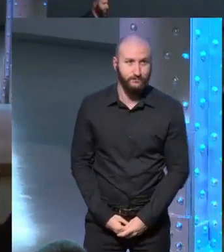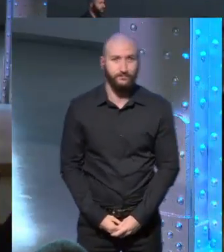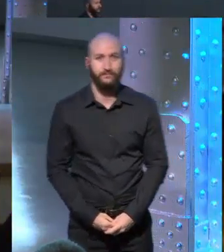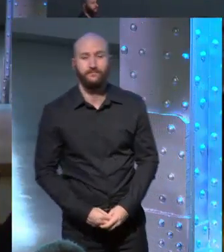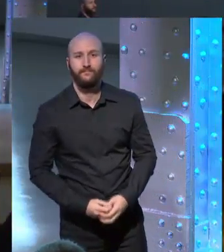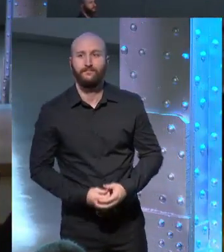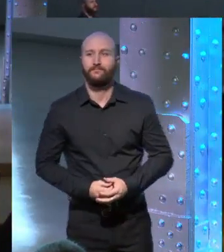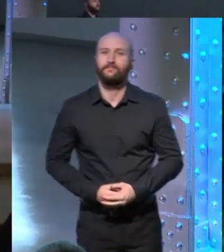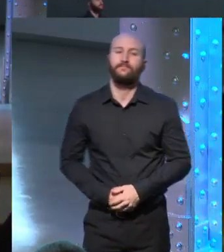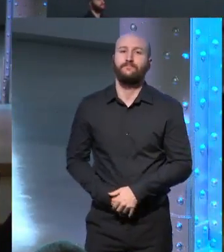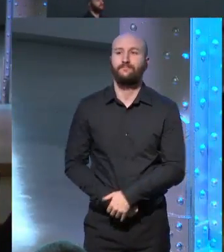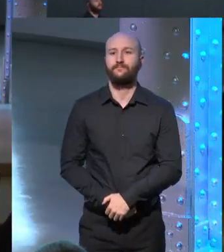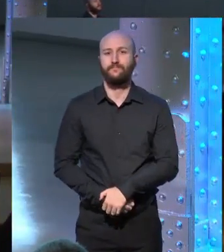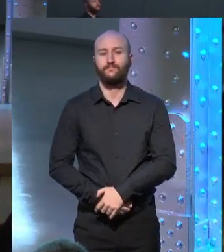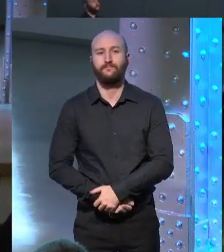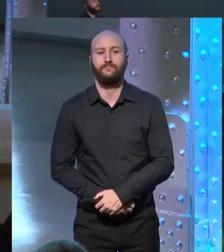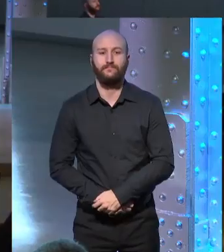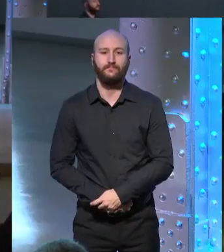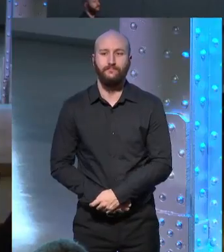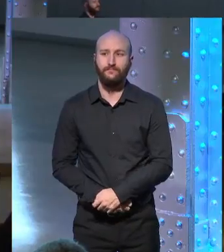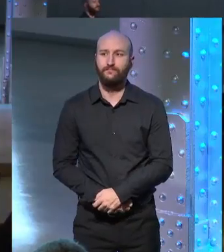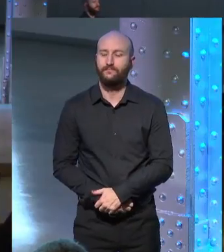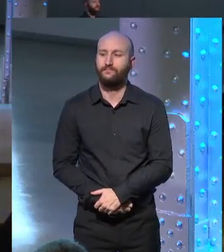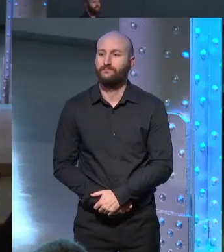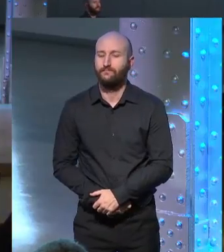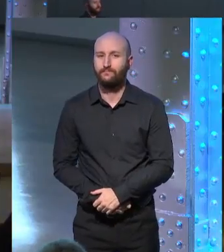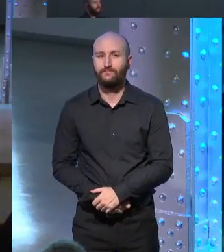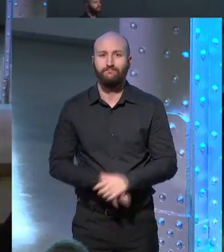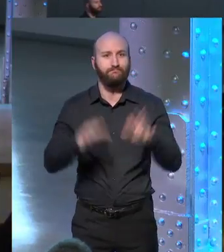And I'm hugging you. Te voy a dar un abrazo.